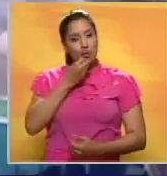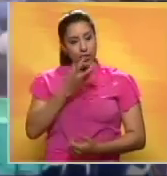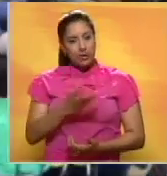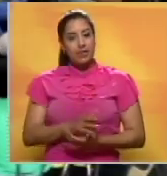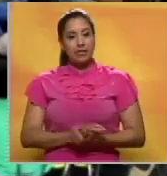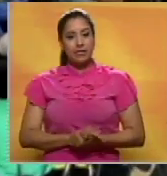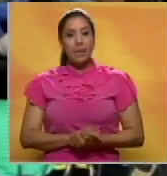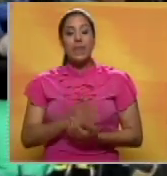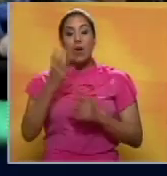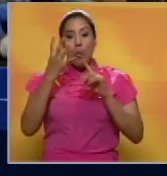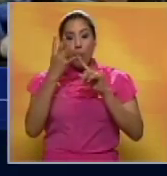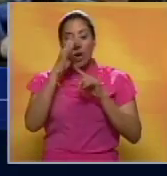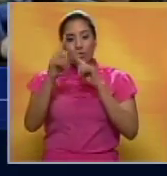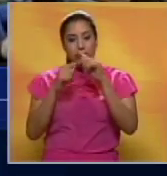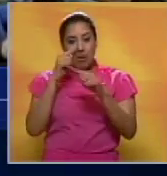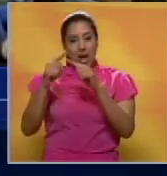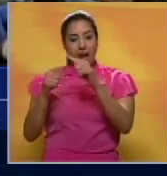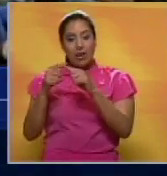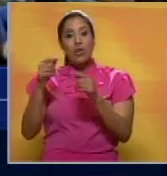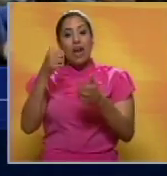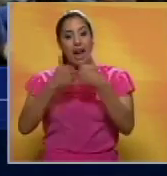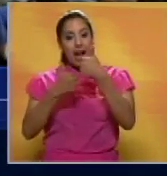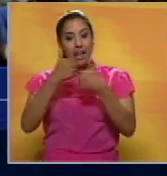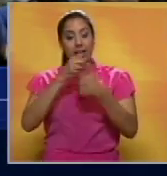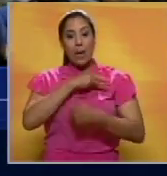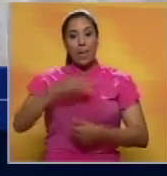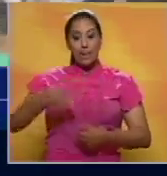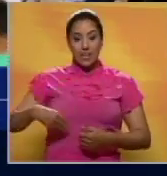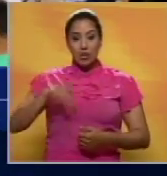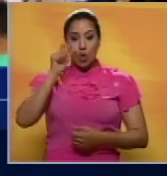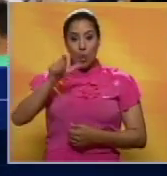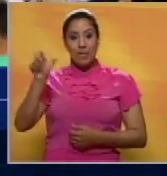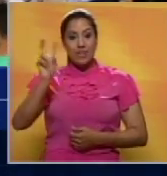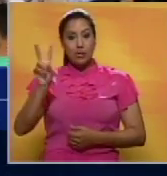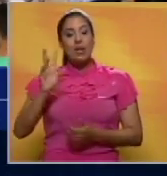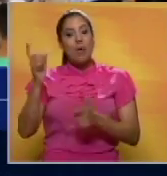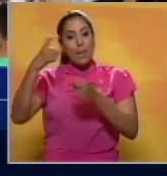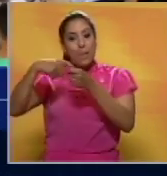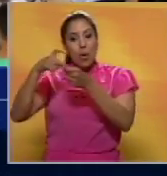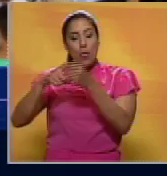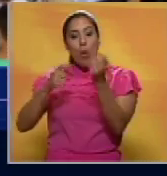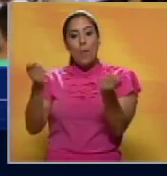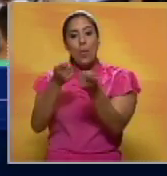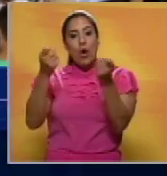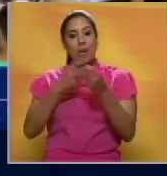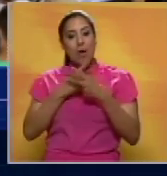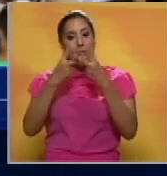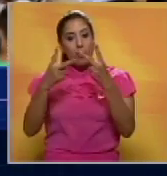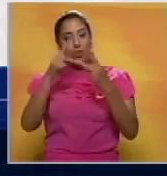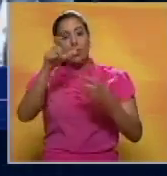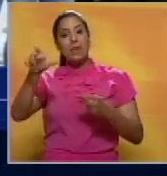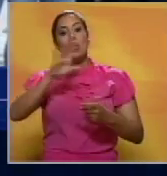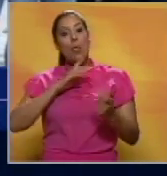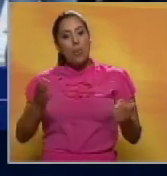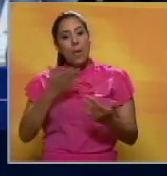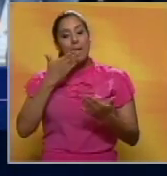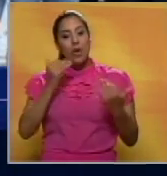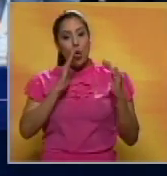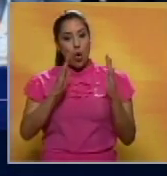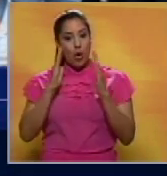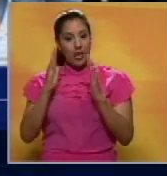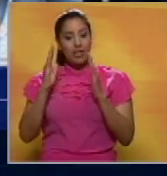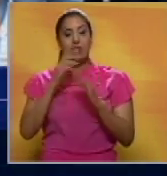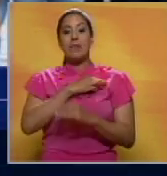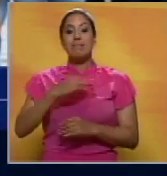bonita. Por 4º año consecutivo, los candidatos del Mr. Venezuela se incorporaron al programa de voluntariado que promueve la